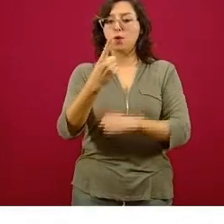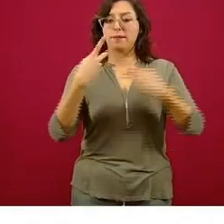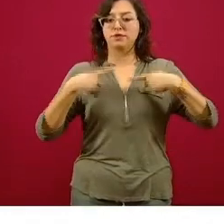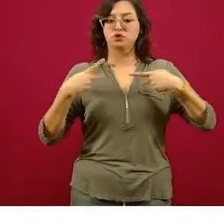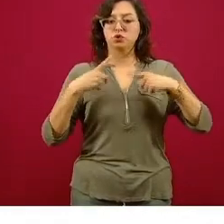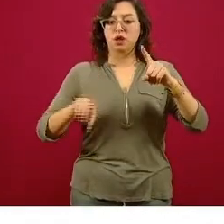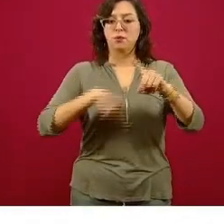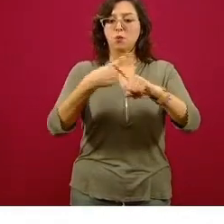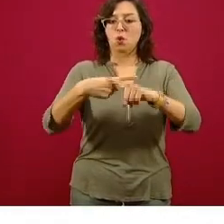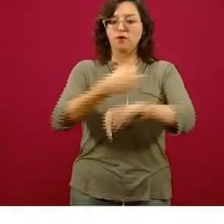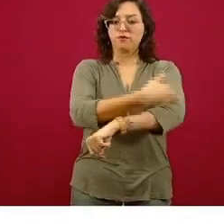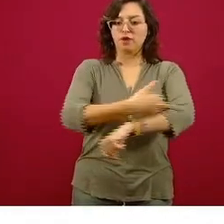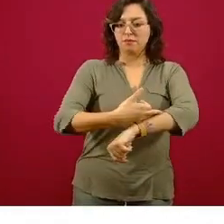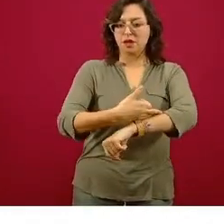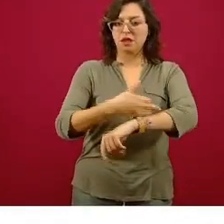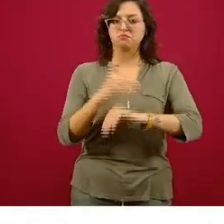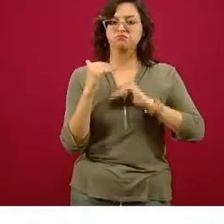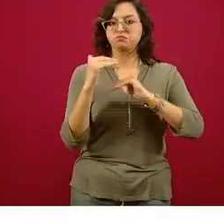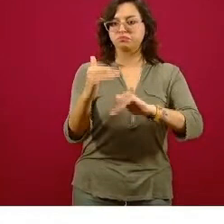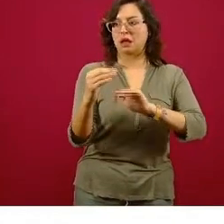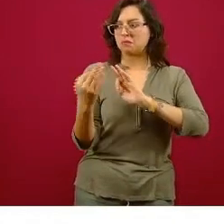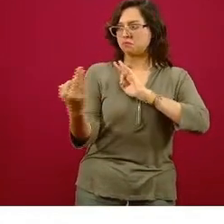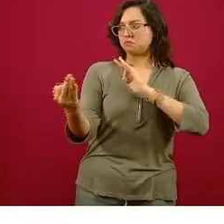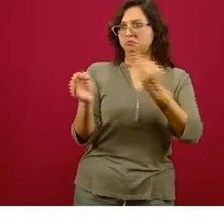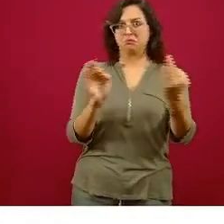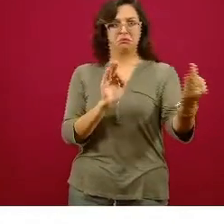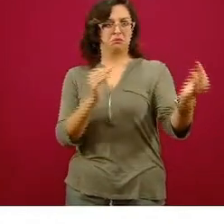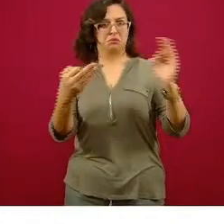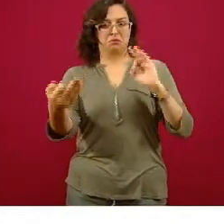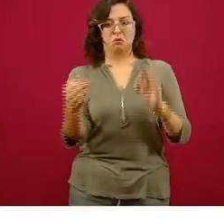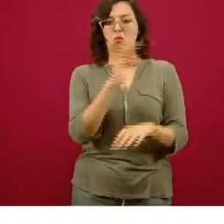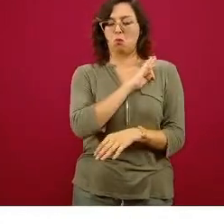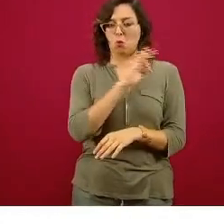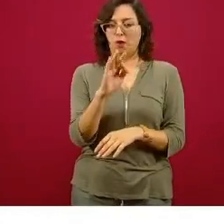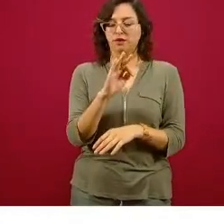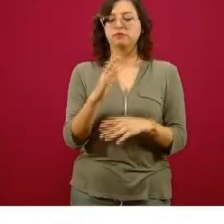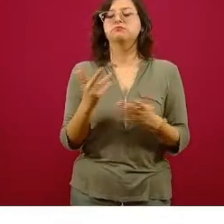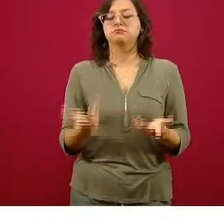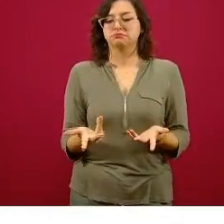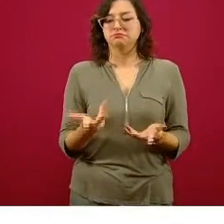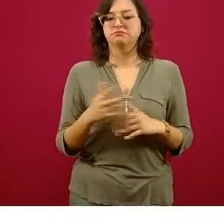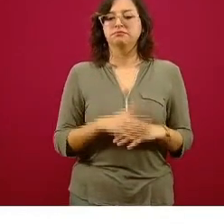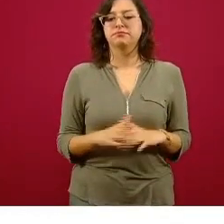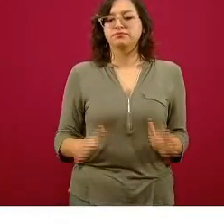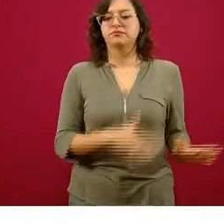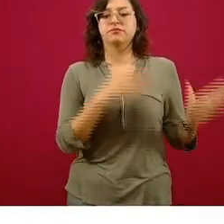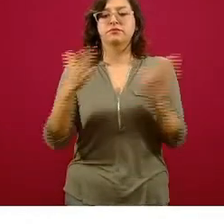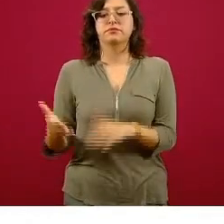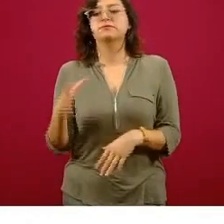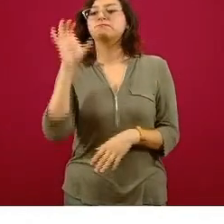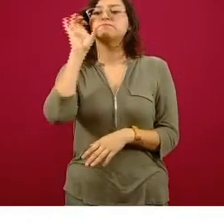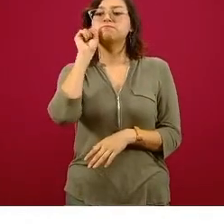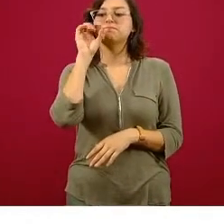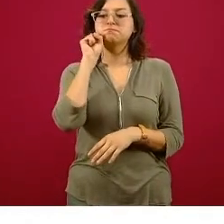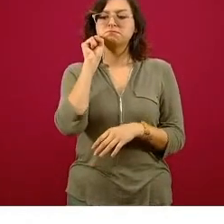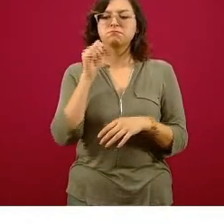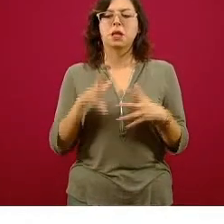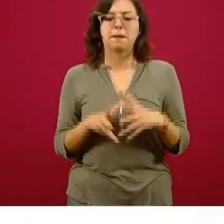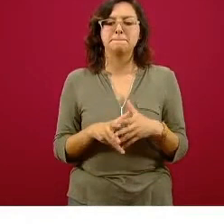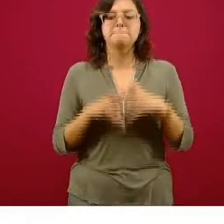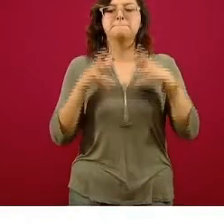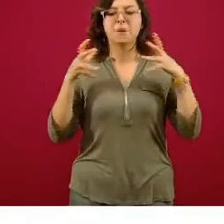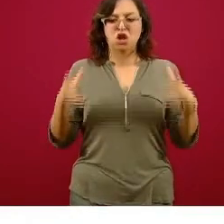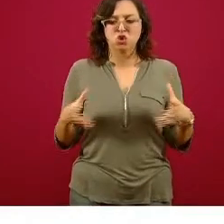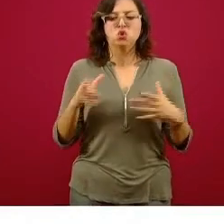Esto es para que se pueda mantener la sana distancia al interior de estos lugares. Y en el caso del semáforo rojo se incrementa o se